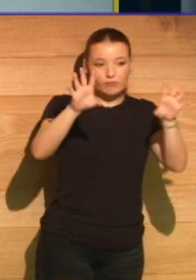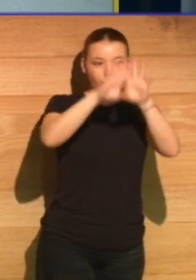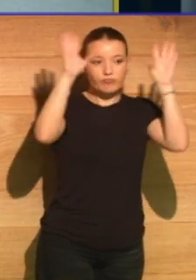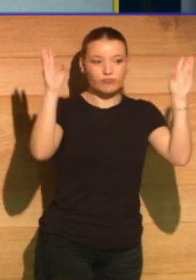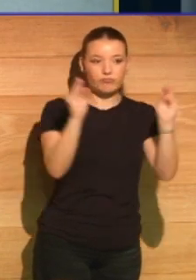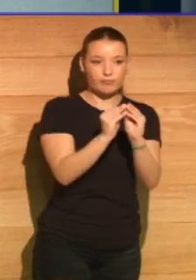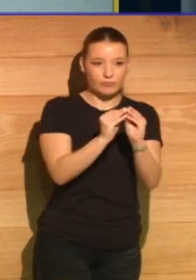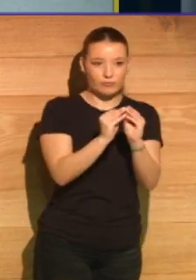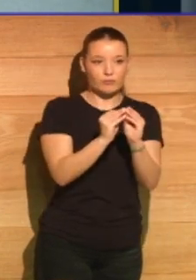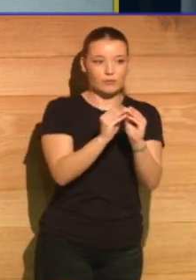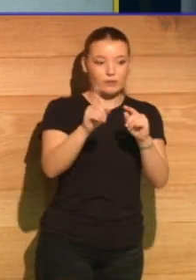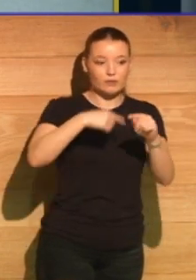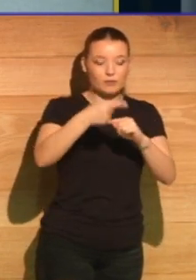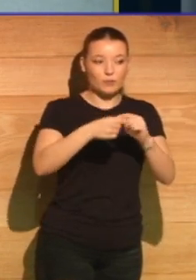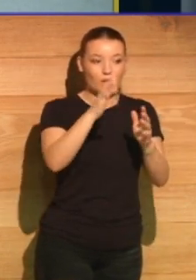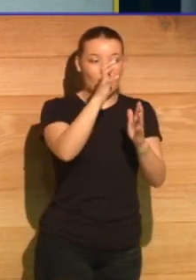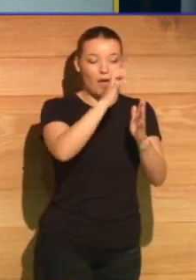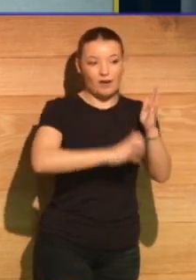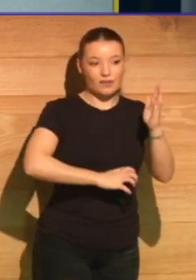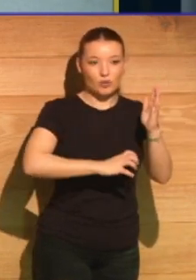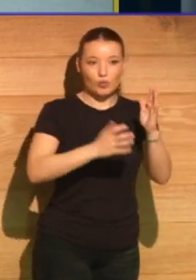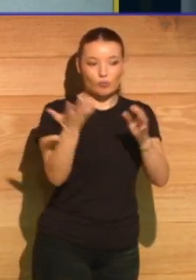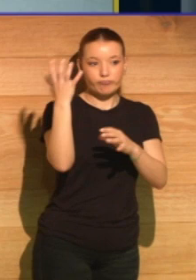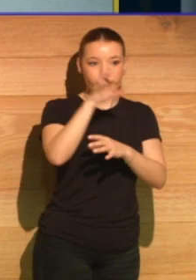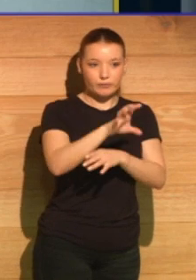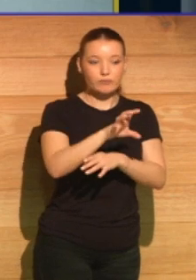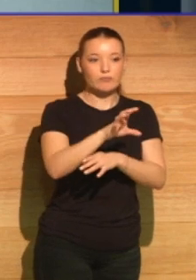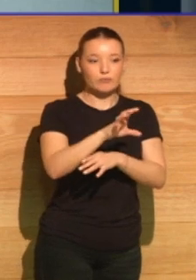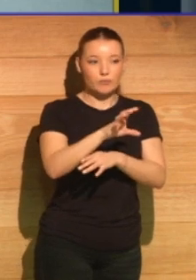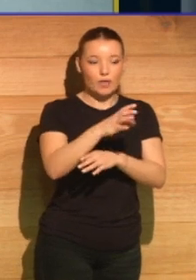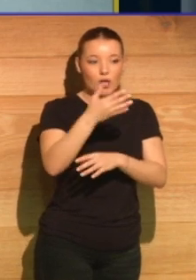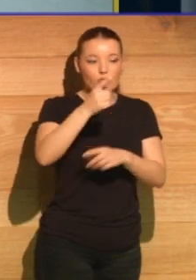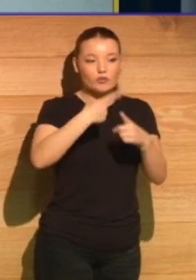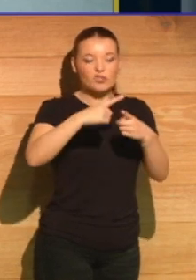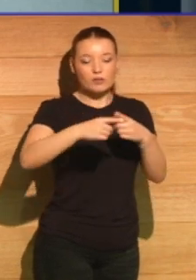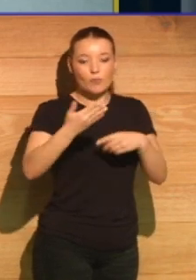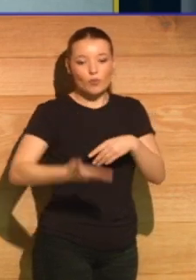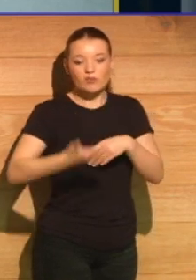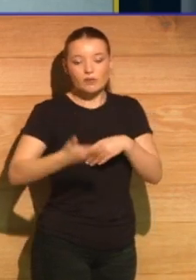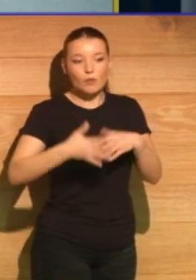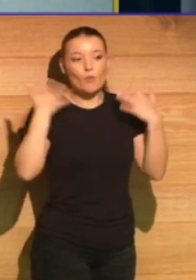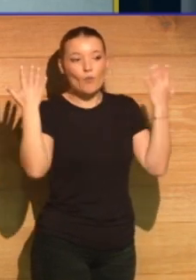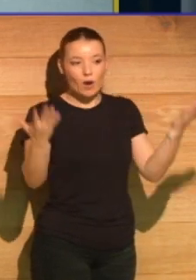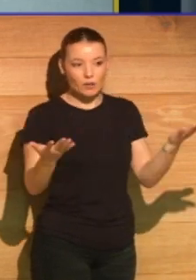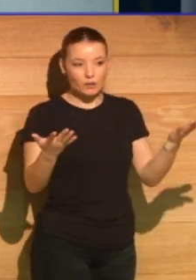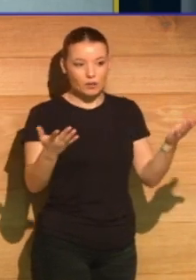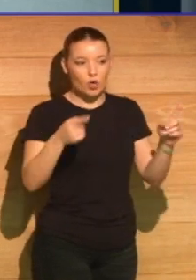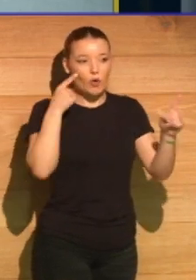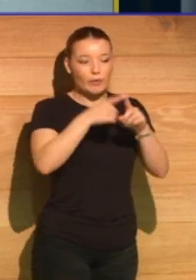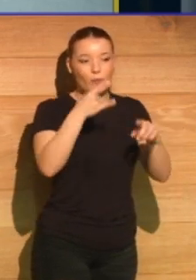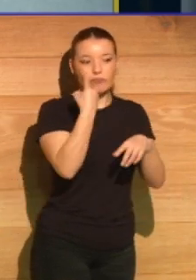el artículo hay que buscar qué es lo esencial, para que atraiga a la gente